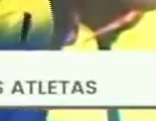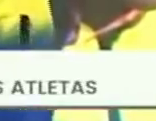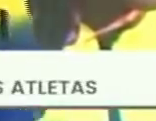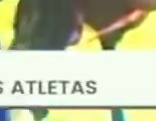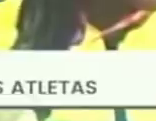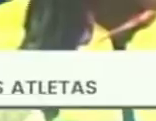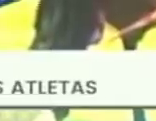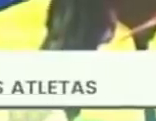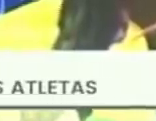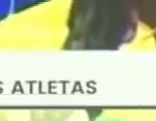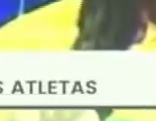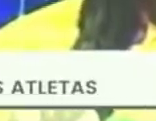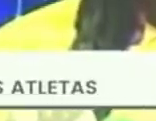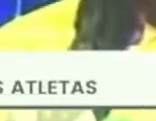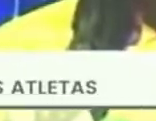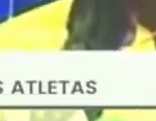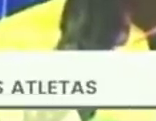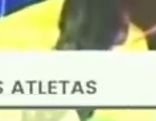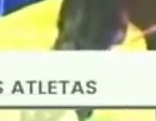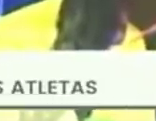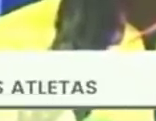Gracias.